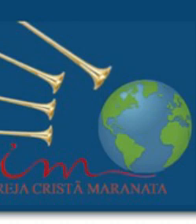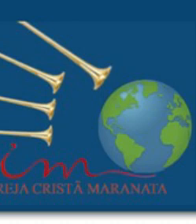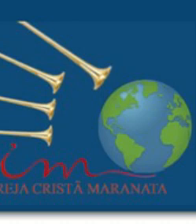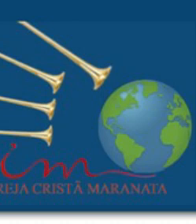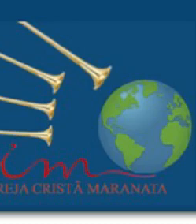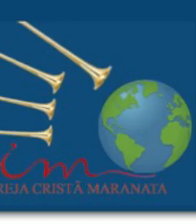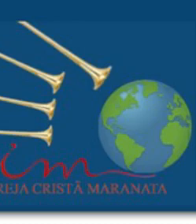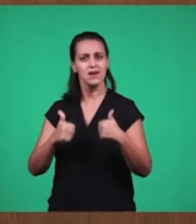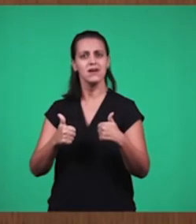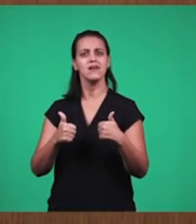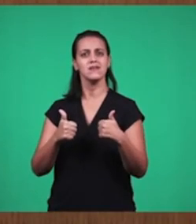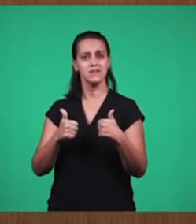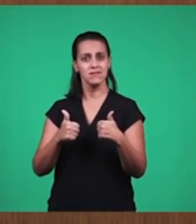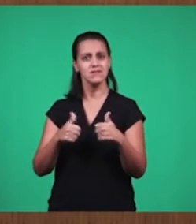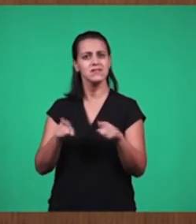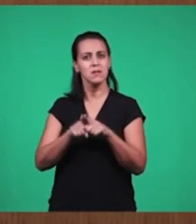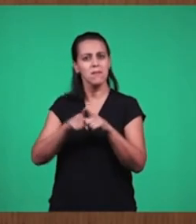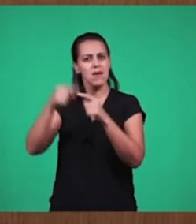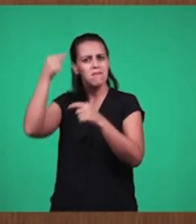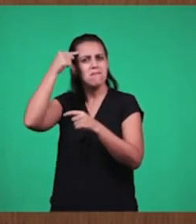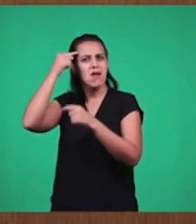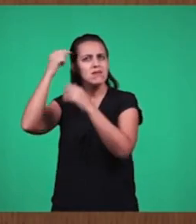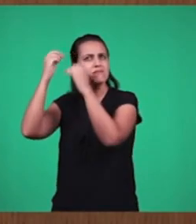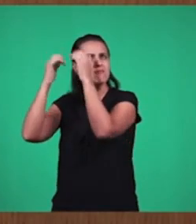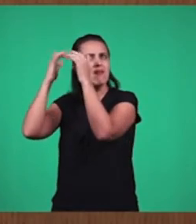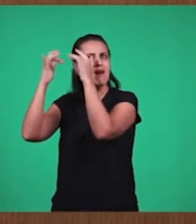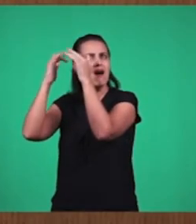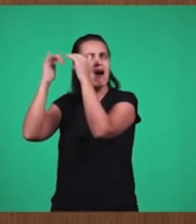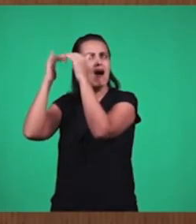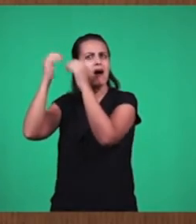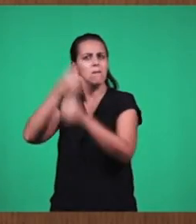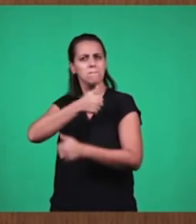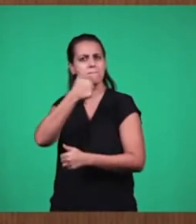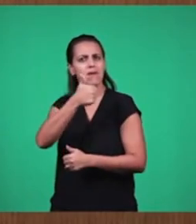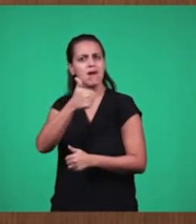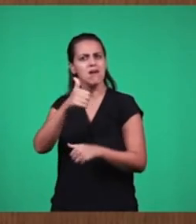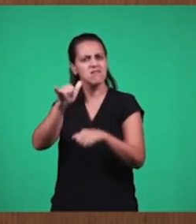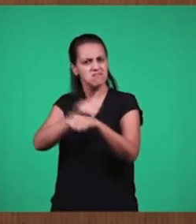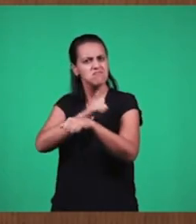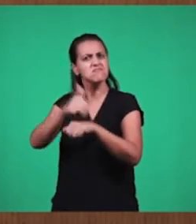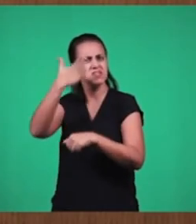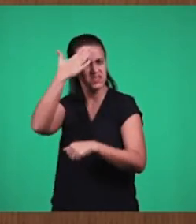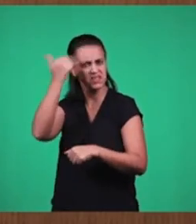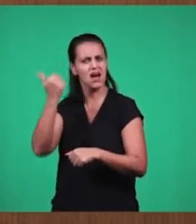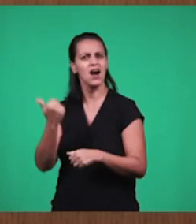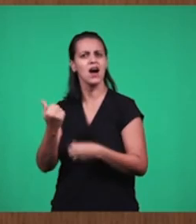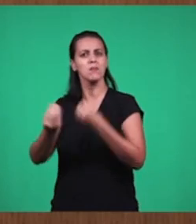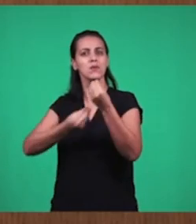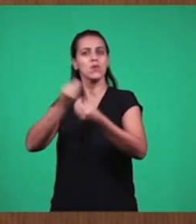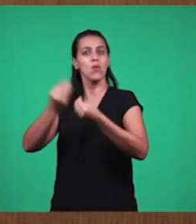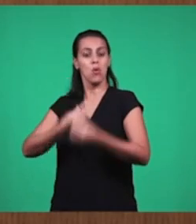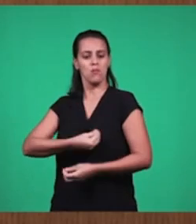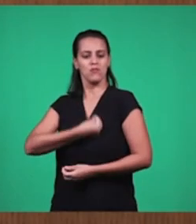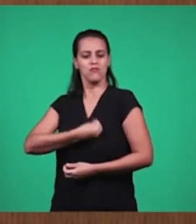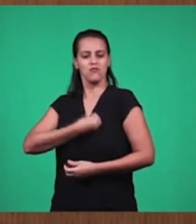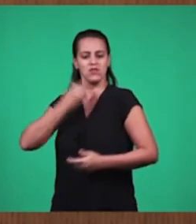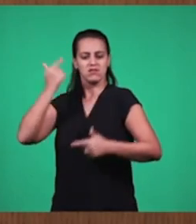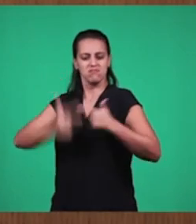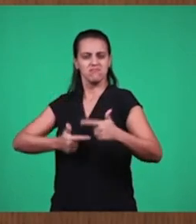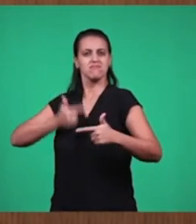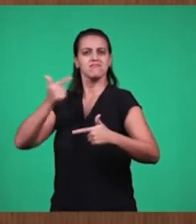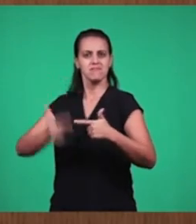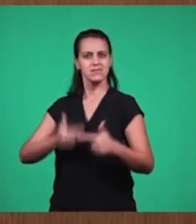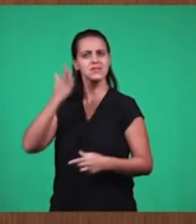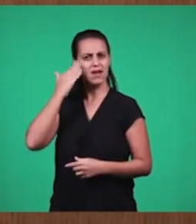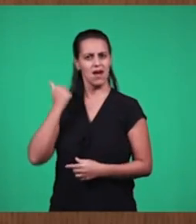en mayor éxito en la vida profesional, mejores estrategias para lidiar con el estrés y desafíos